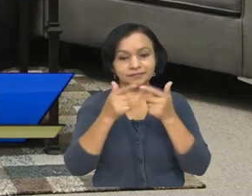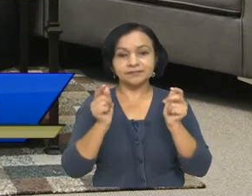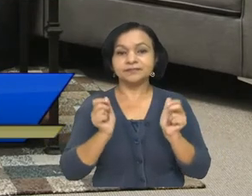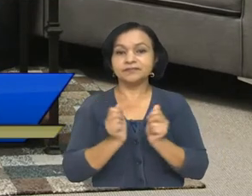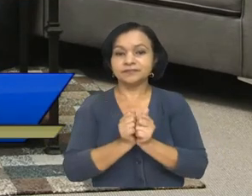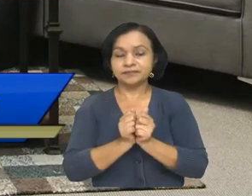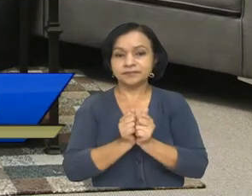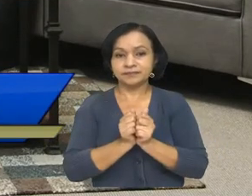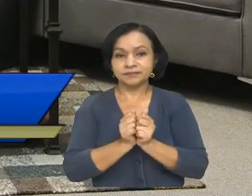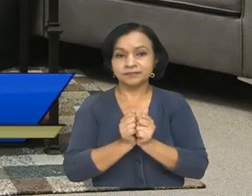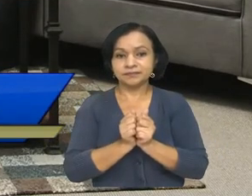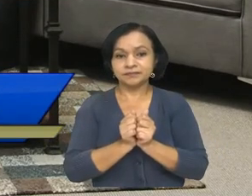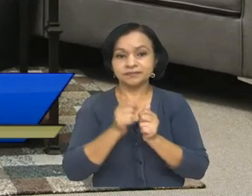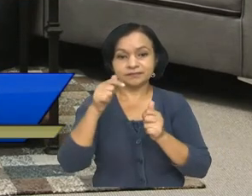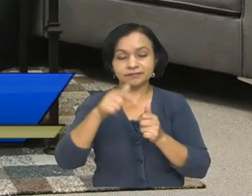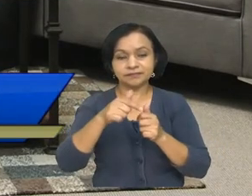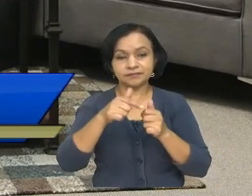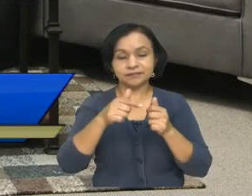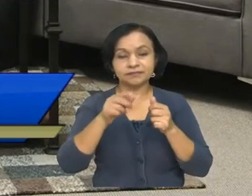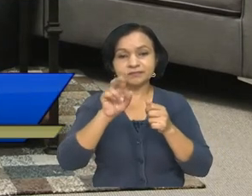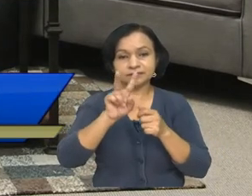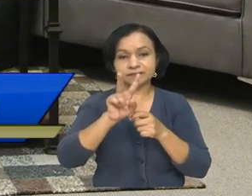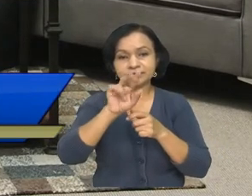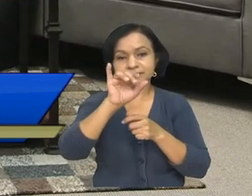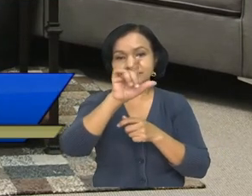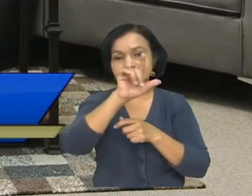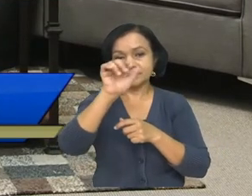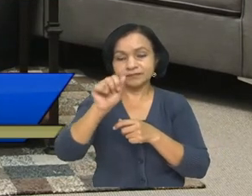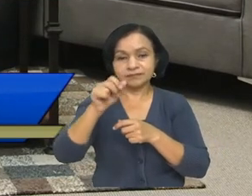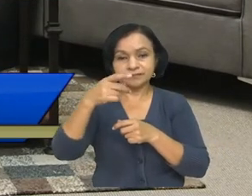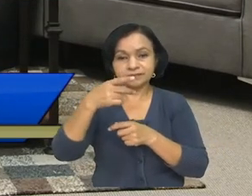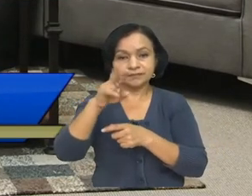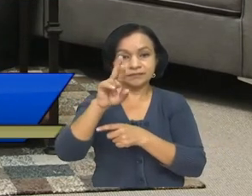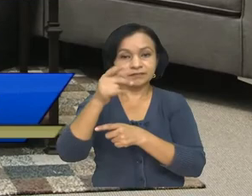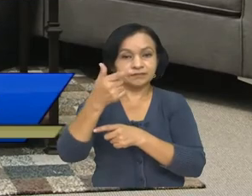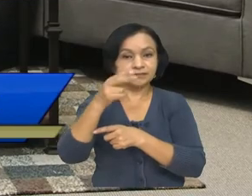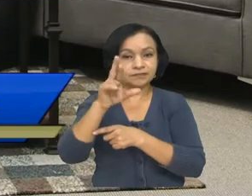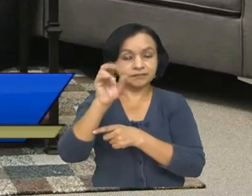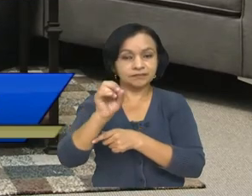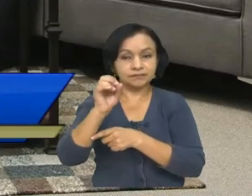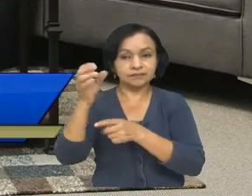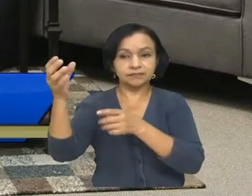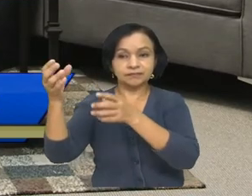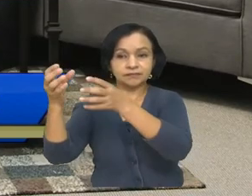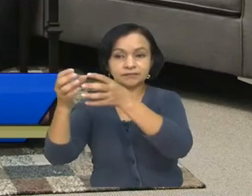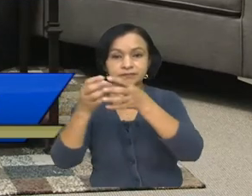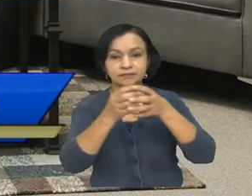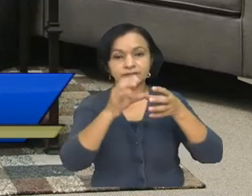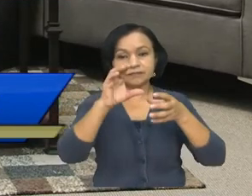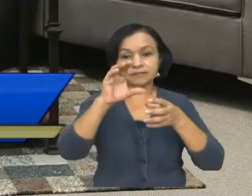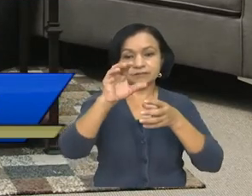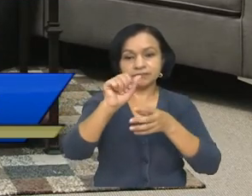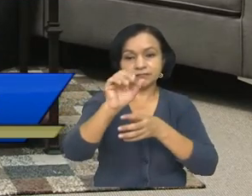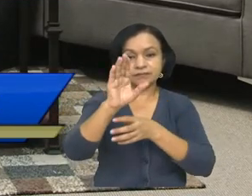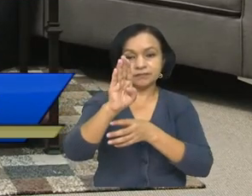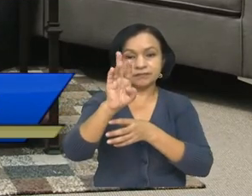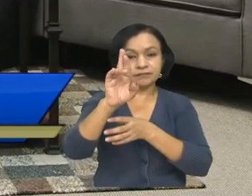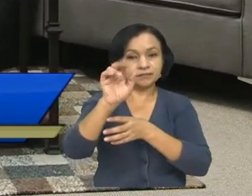o escuadra dentro de la colonia Vía Progreso, que cuando llega ya la tropa del comandante Cabrales, pues nosotros nos